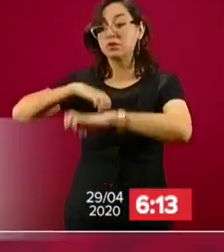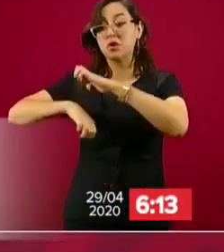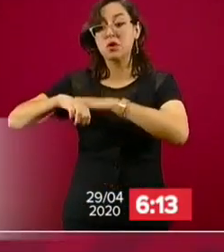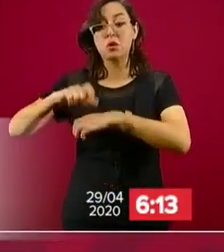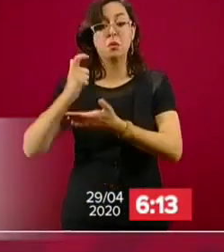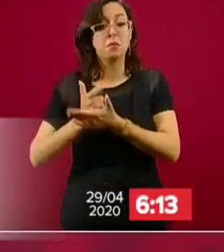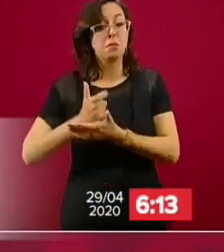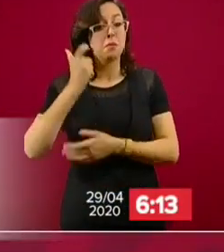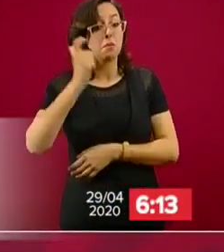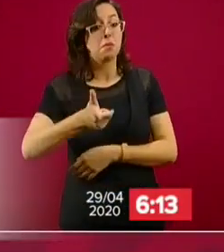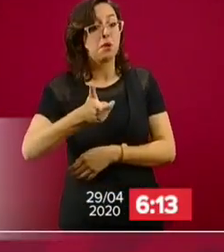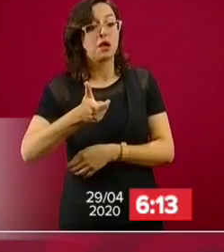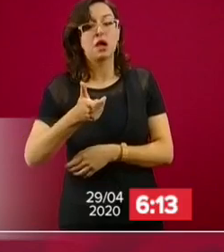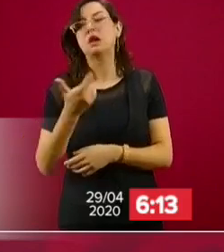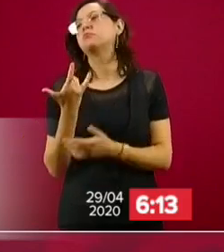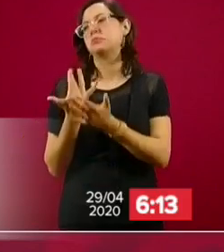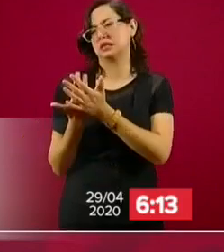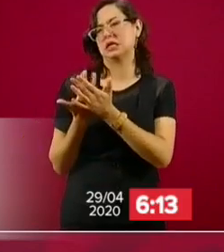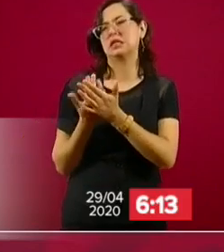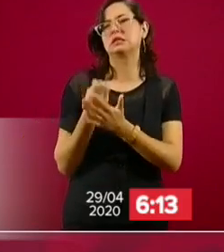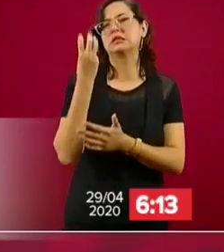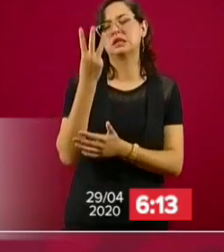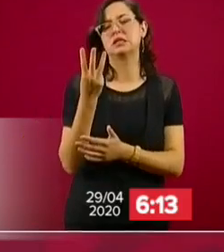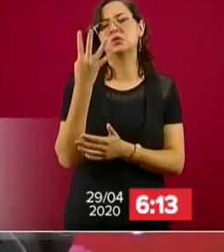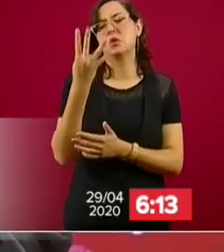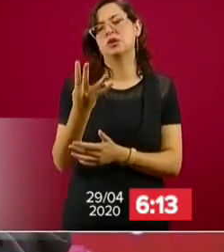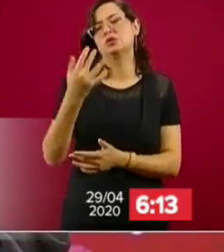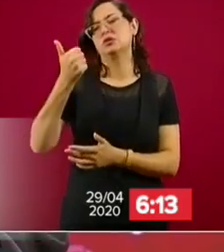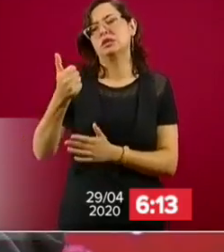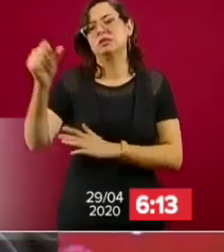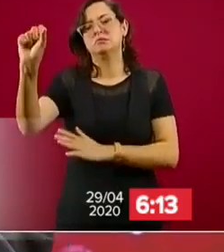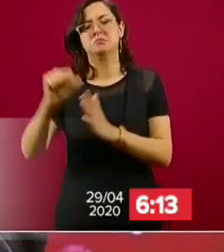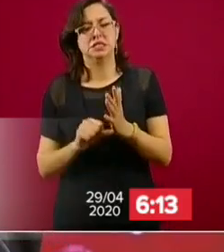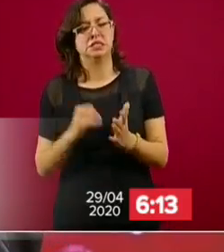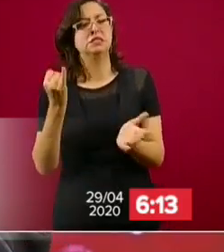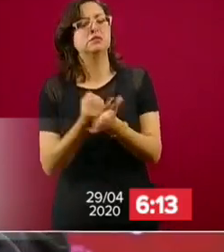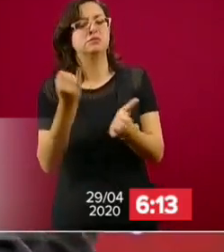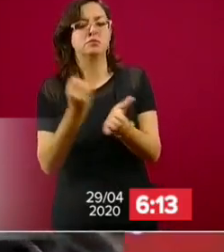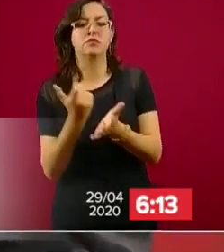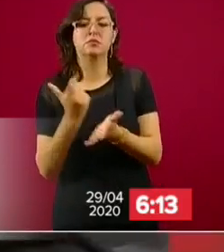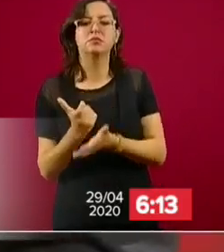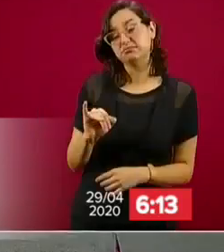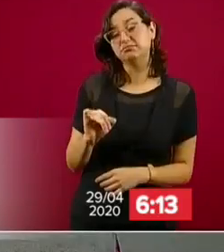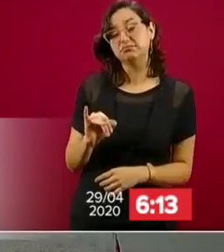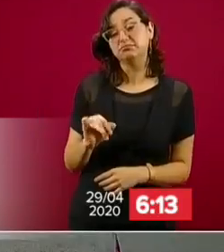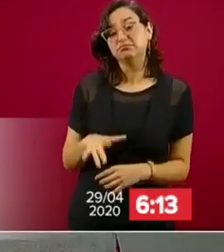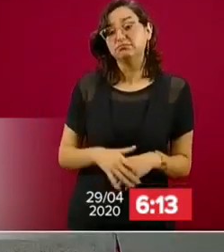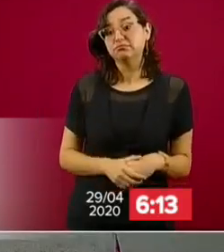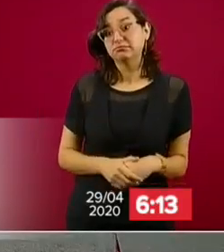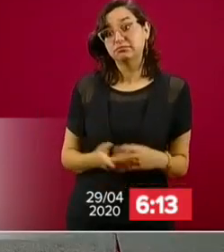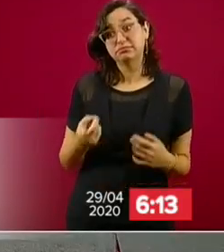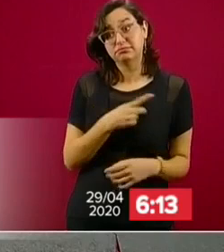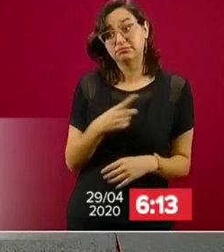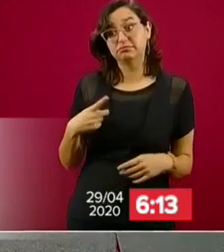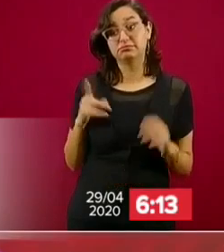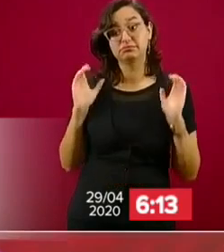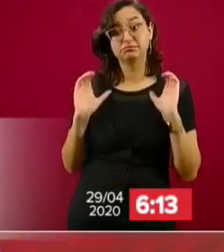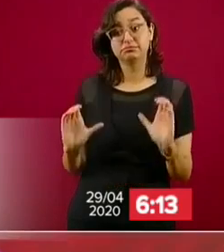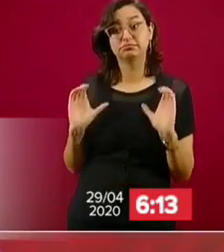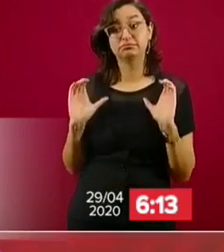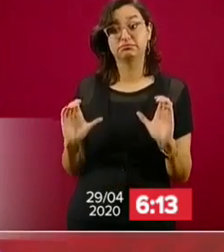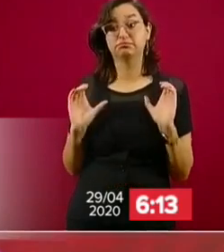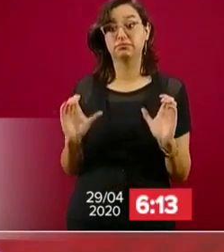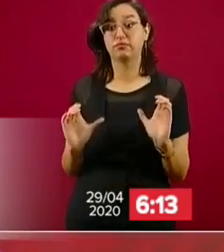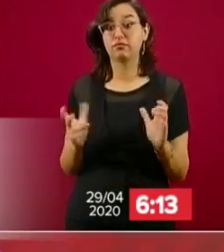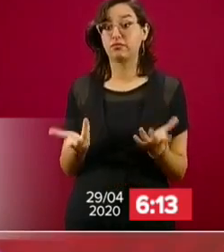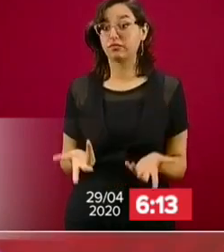debe alrededor de 10 mil millones de pesos de impuestos, tras asegurar que habrá más denuncias y querellas porque las compañías se acostumbraron a